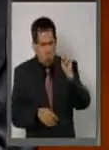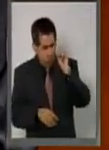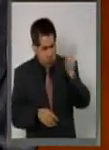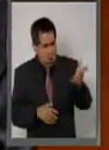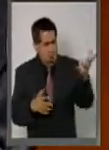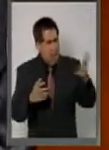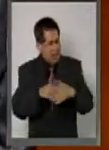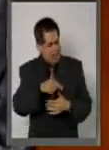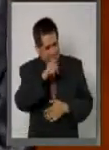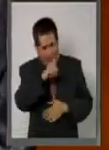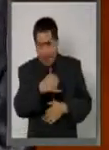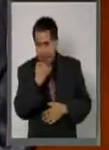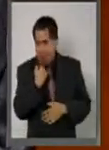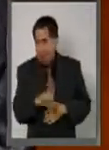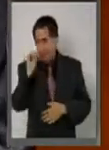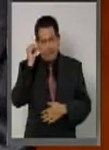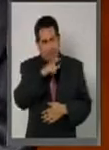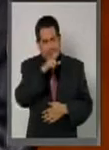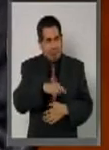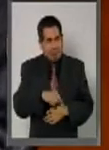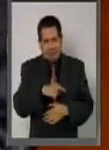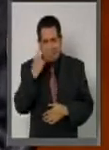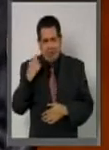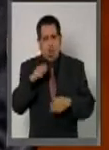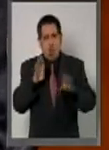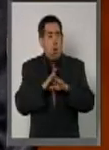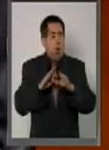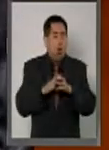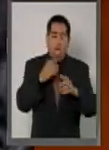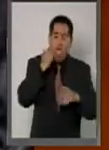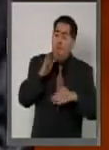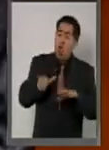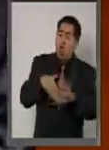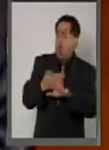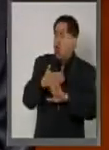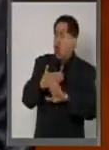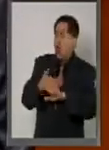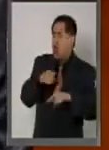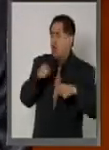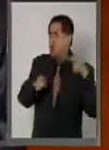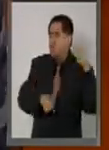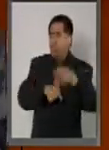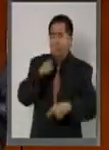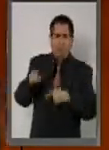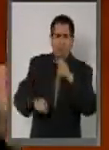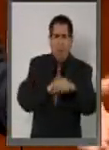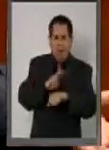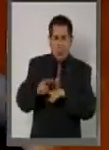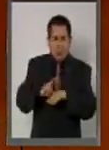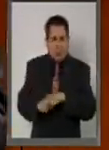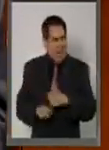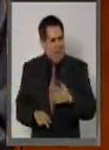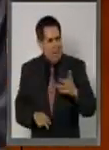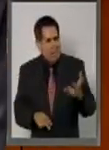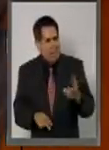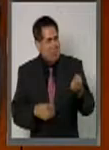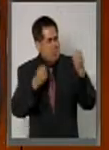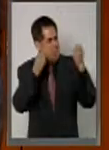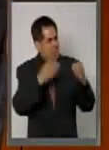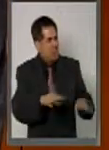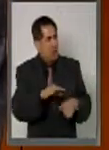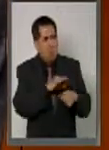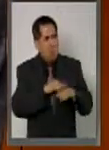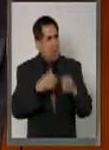el ridículo. En mangas de camisa, persiguiendo a Venezuela. Y perdió usted además la